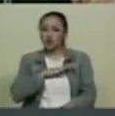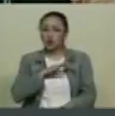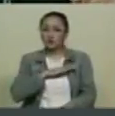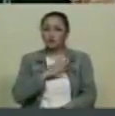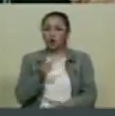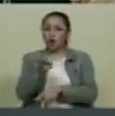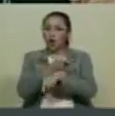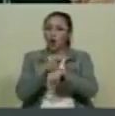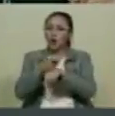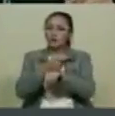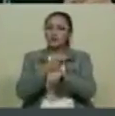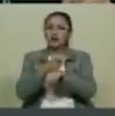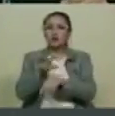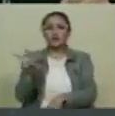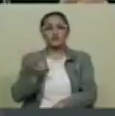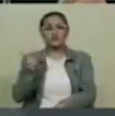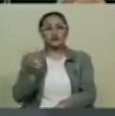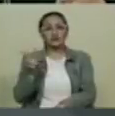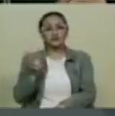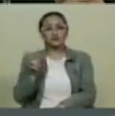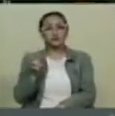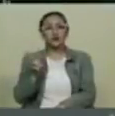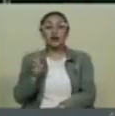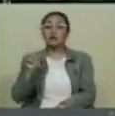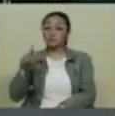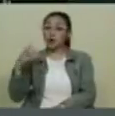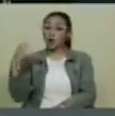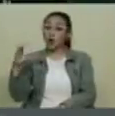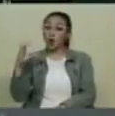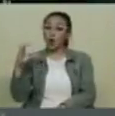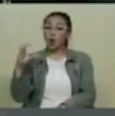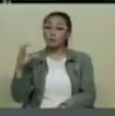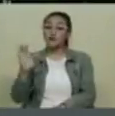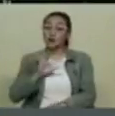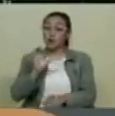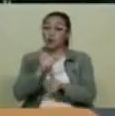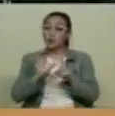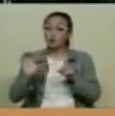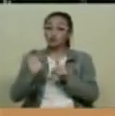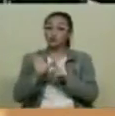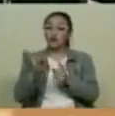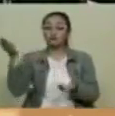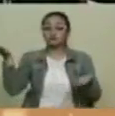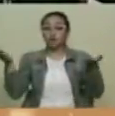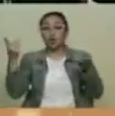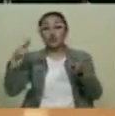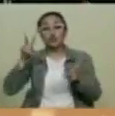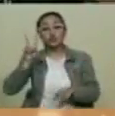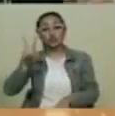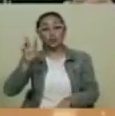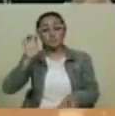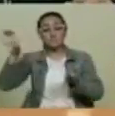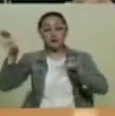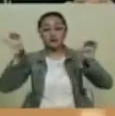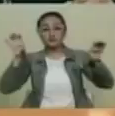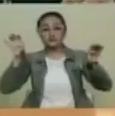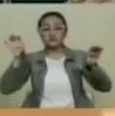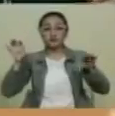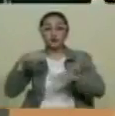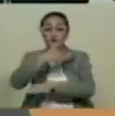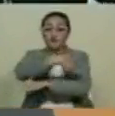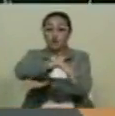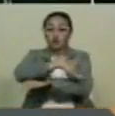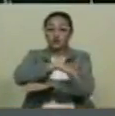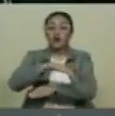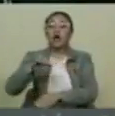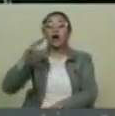los gobiernos de Venezuela y también de Colombia, porque es una manifestación cultural que se hace presente a ambos lados de la frontera. Y